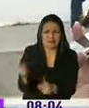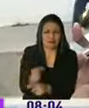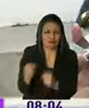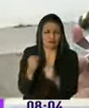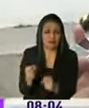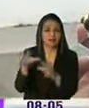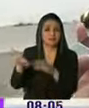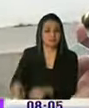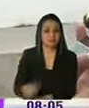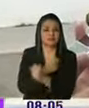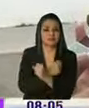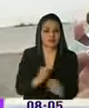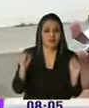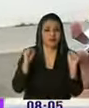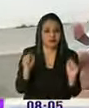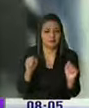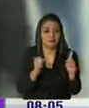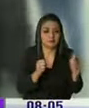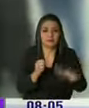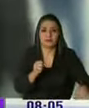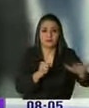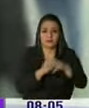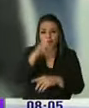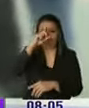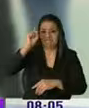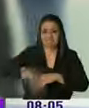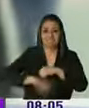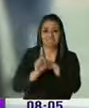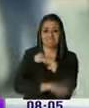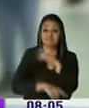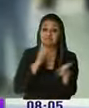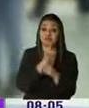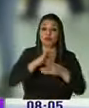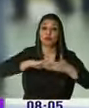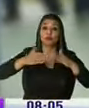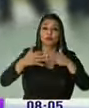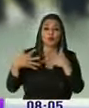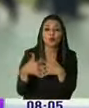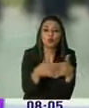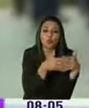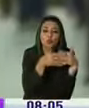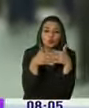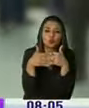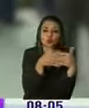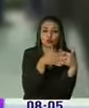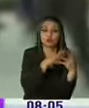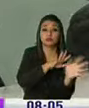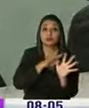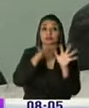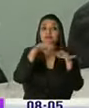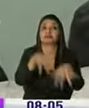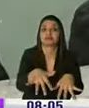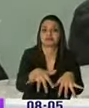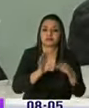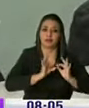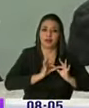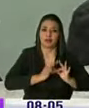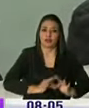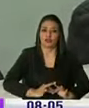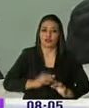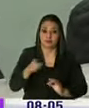de castigo por parte de los pobladores. Saben que la unión es la mejor arma de defensa. Todos llegaron al distrito Calderón y todos apoyaron